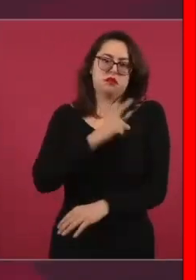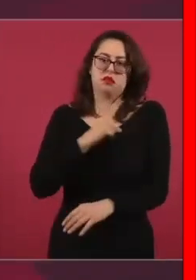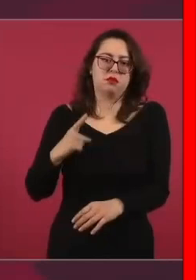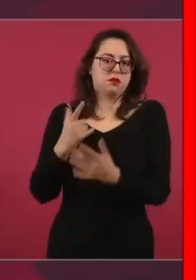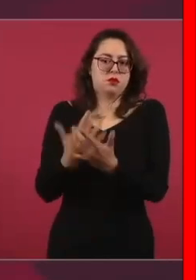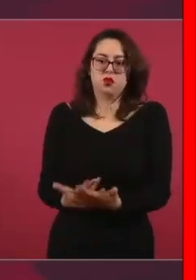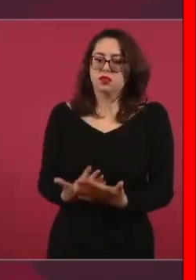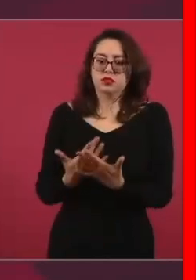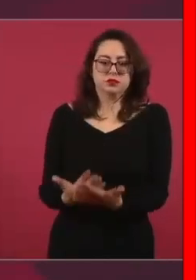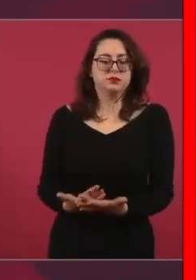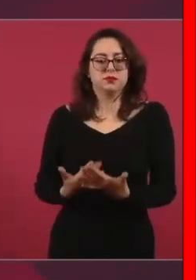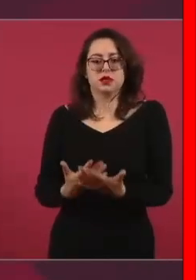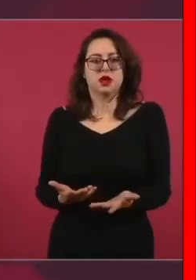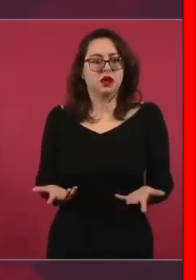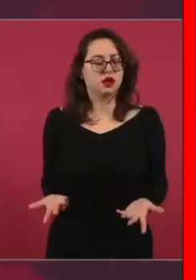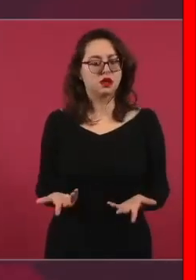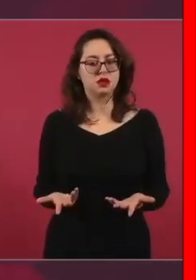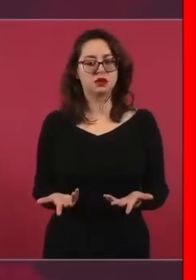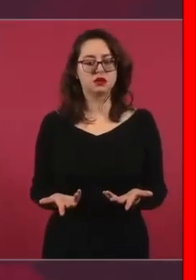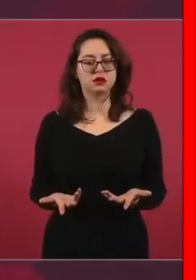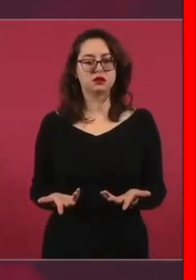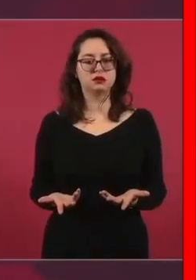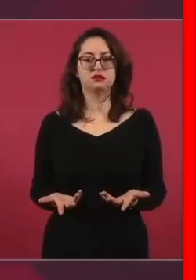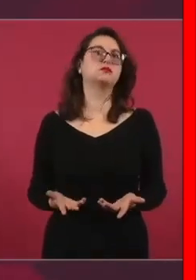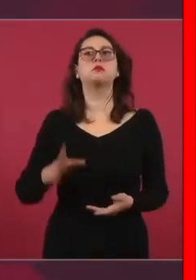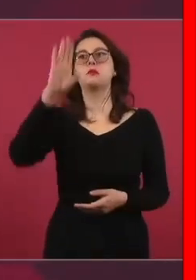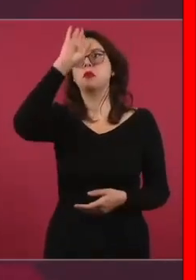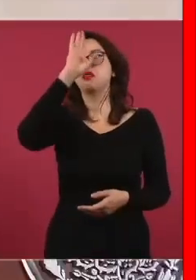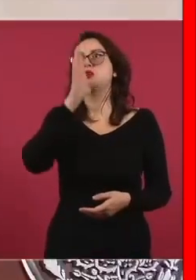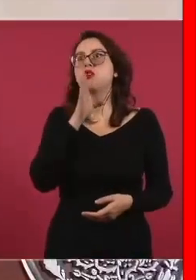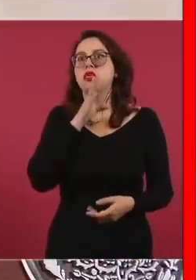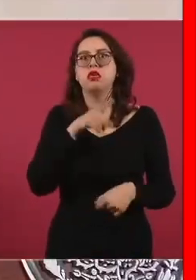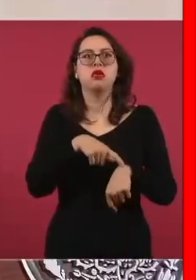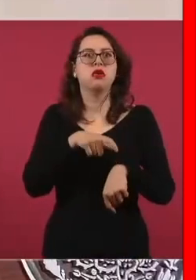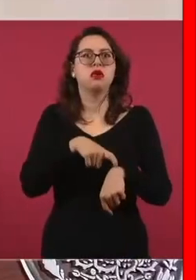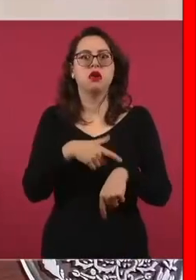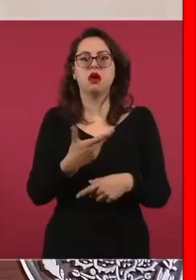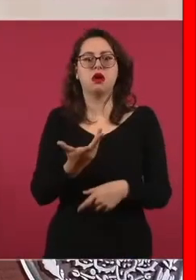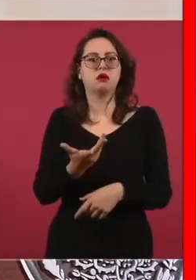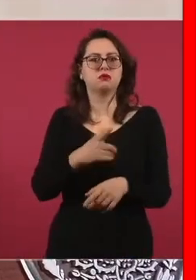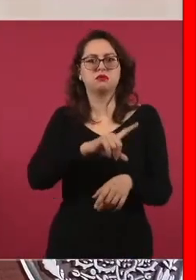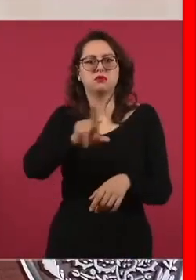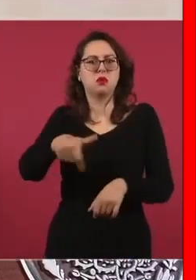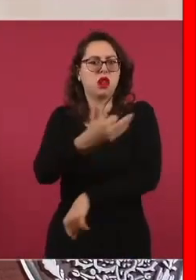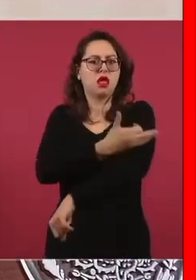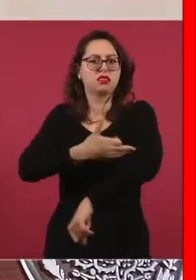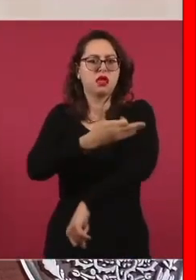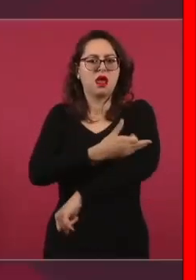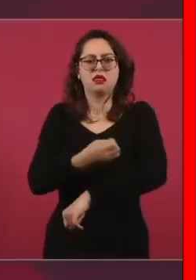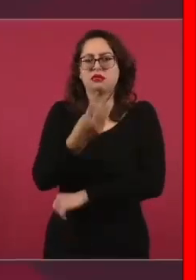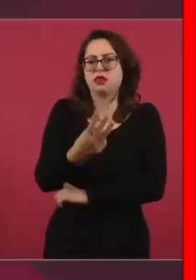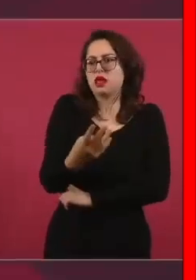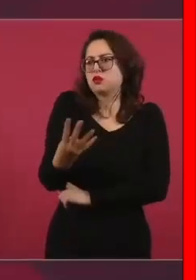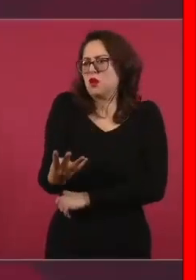porque era como el mediodía, un poco más tarde, como a las